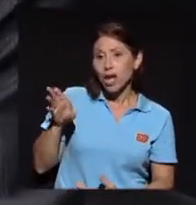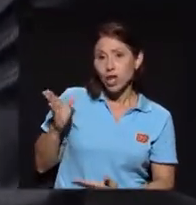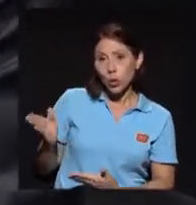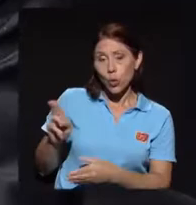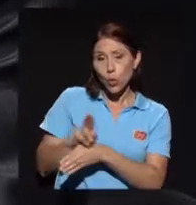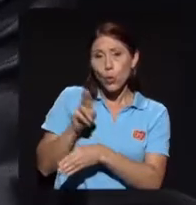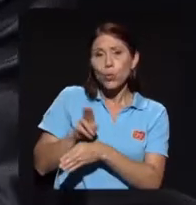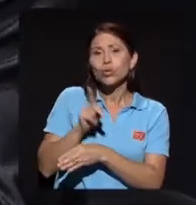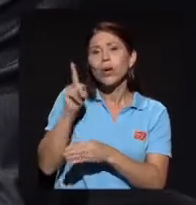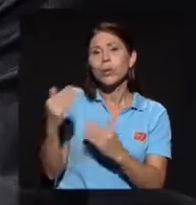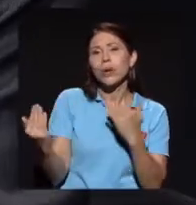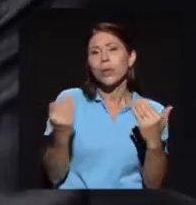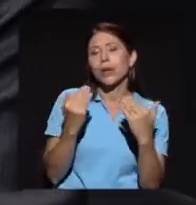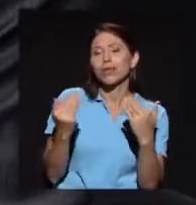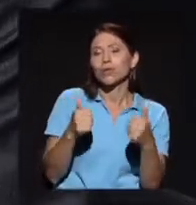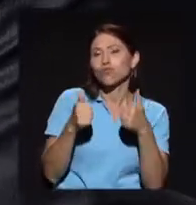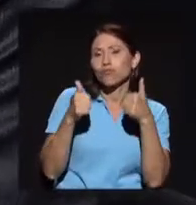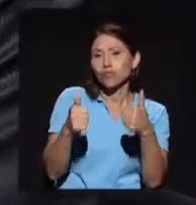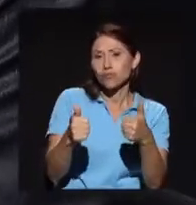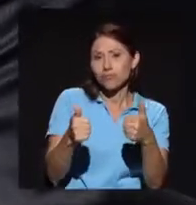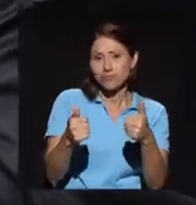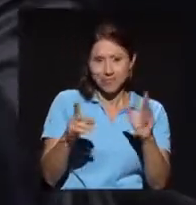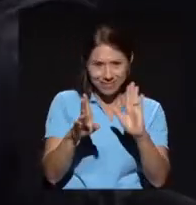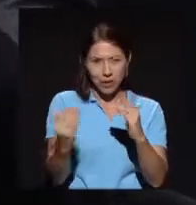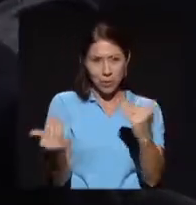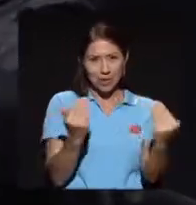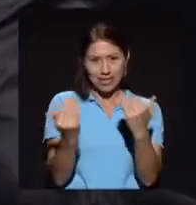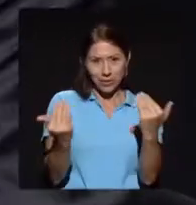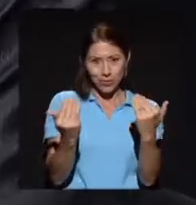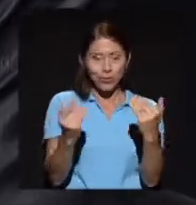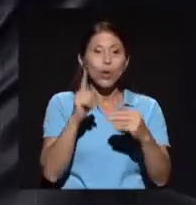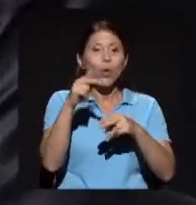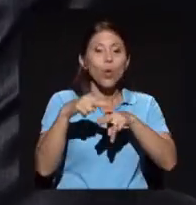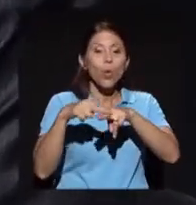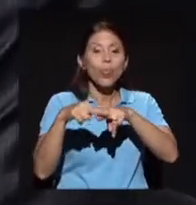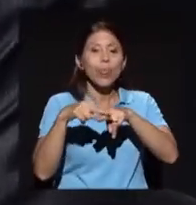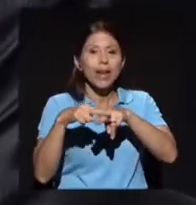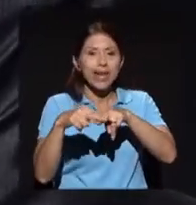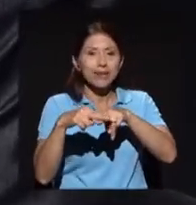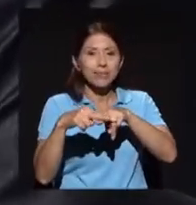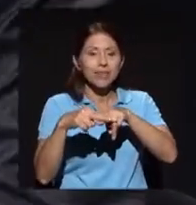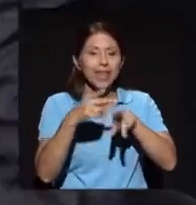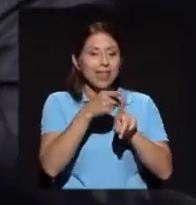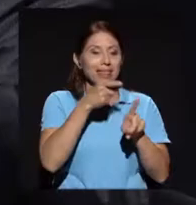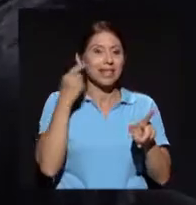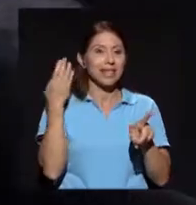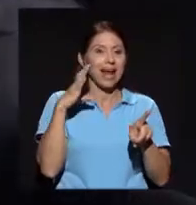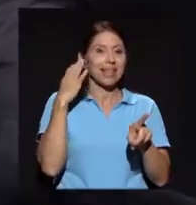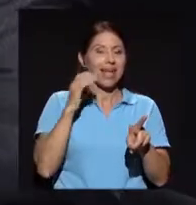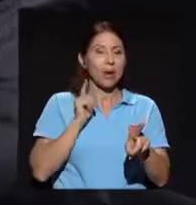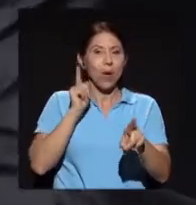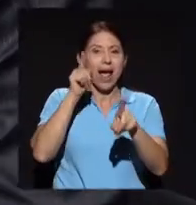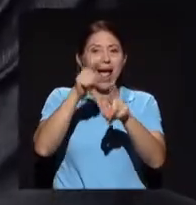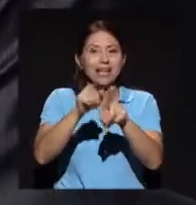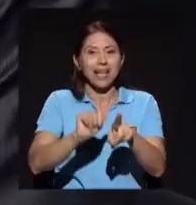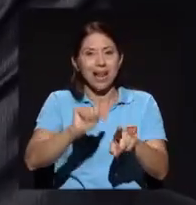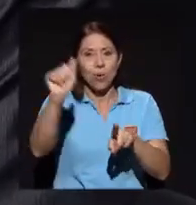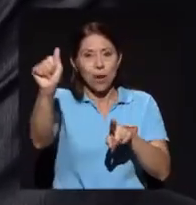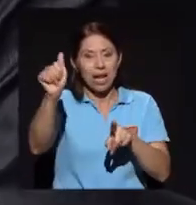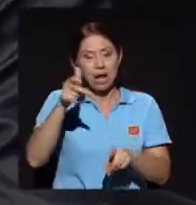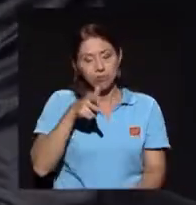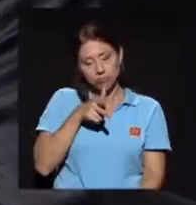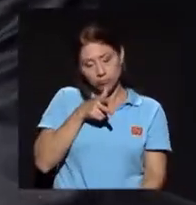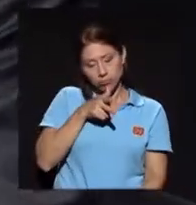rica se habla de un tren que va a de cartago hasta en la abuela 30 estaciones